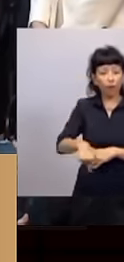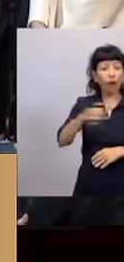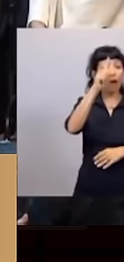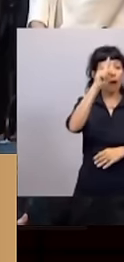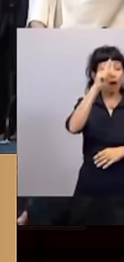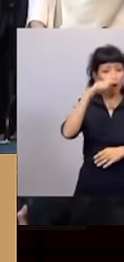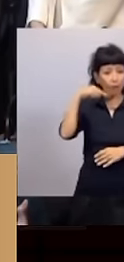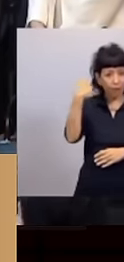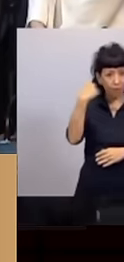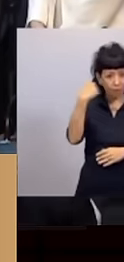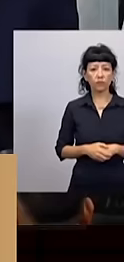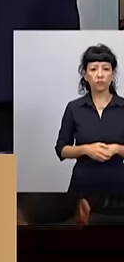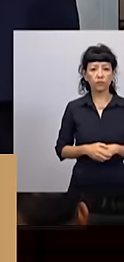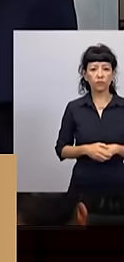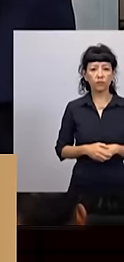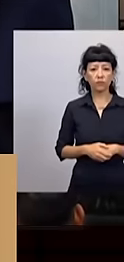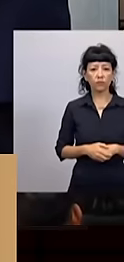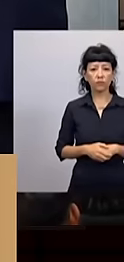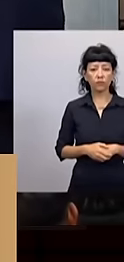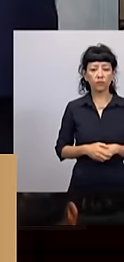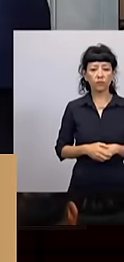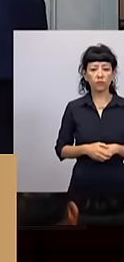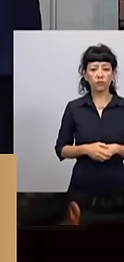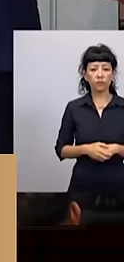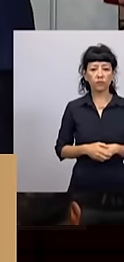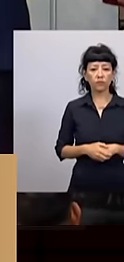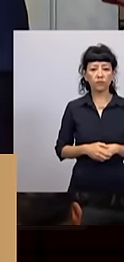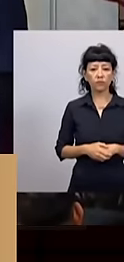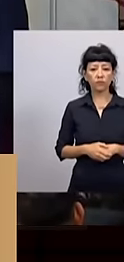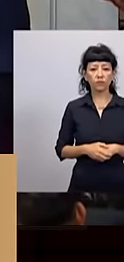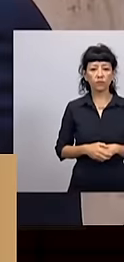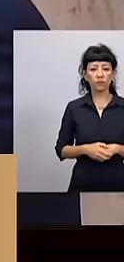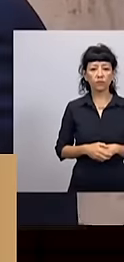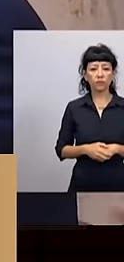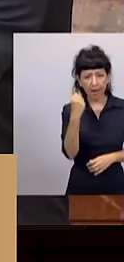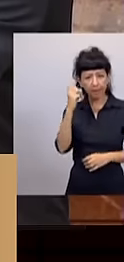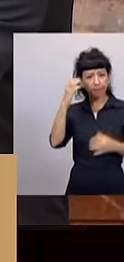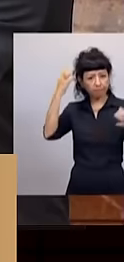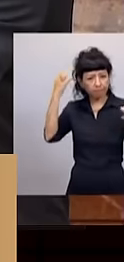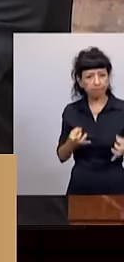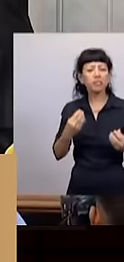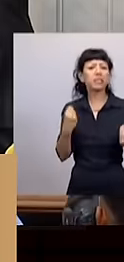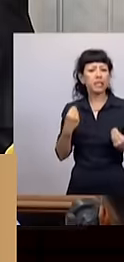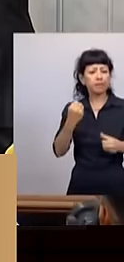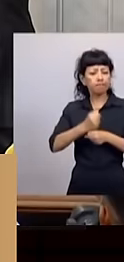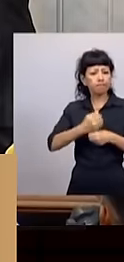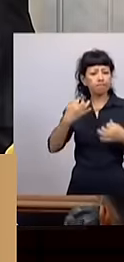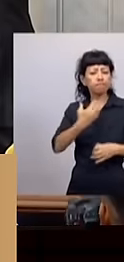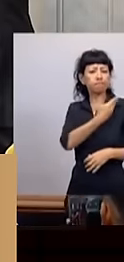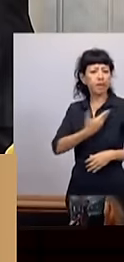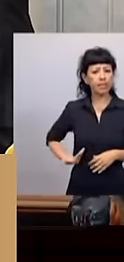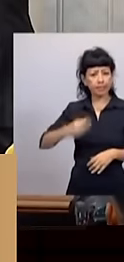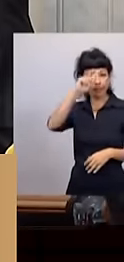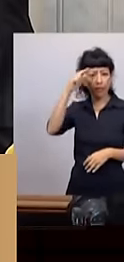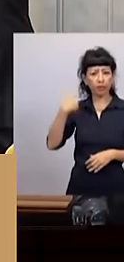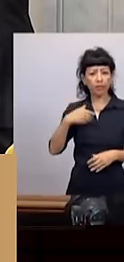pasando. Ahora la cuestión es si se está dando una vuelta a la situación o no. Recientemente, de hecho el pasado